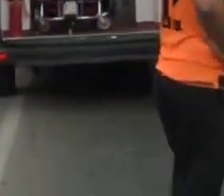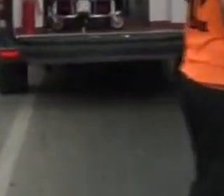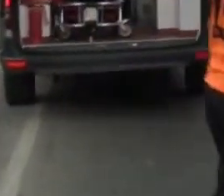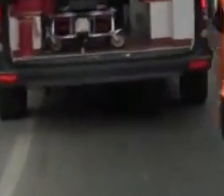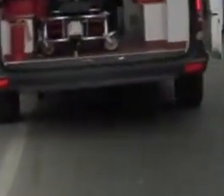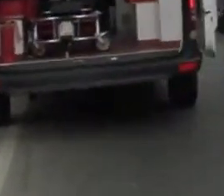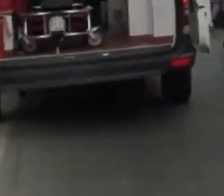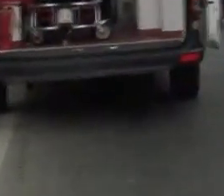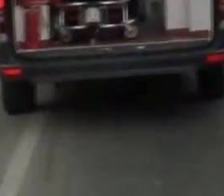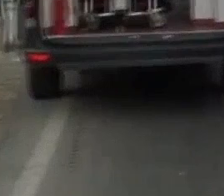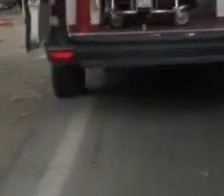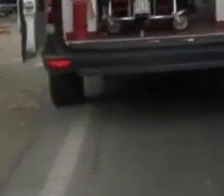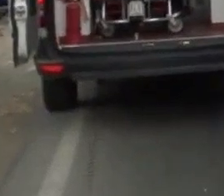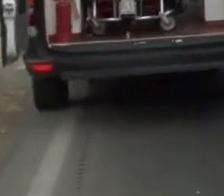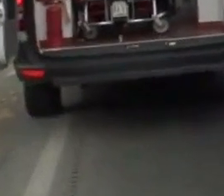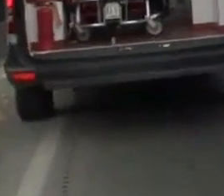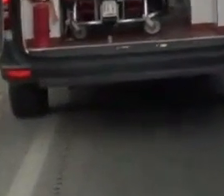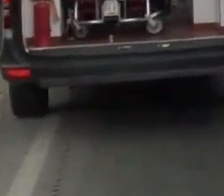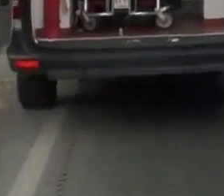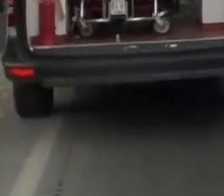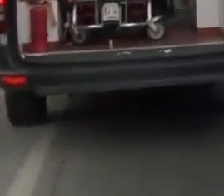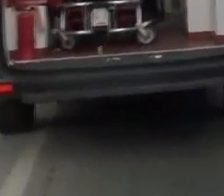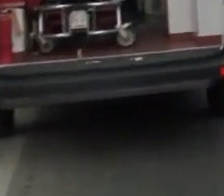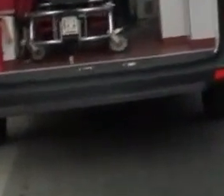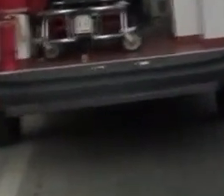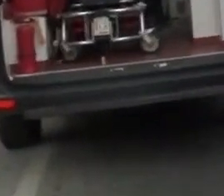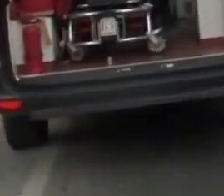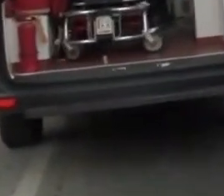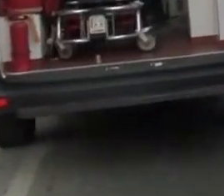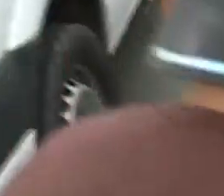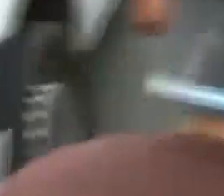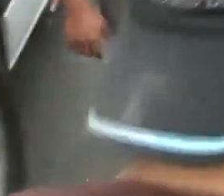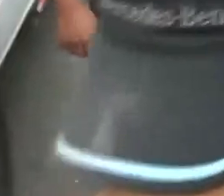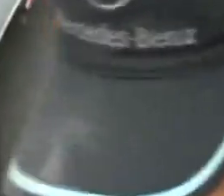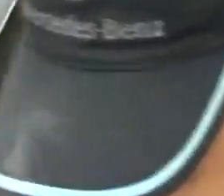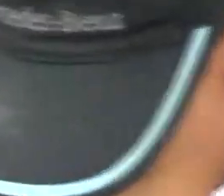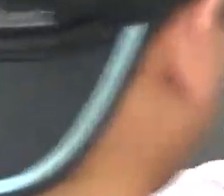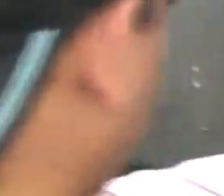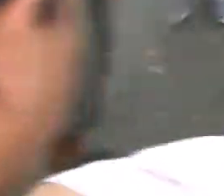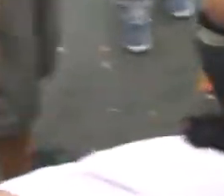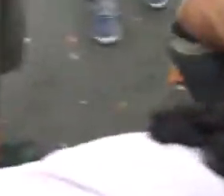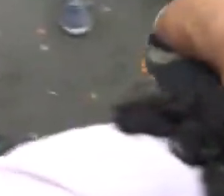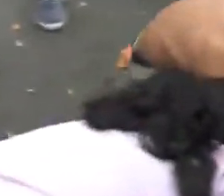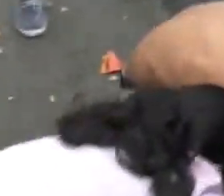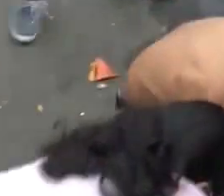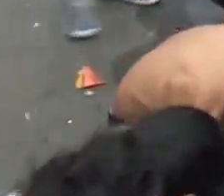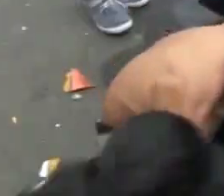En la vía Babahoyo, Febres Cordero, un hombre de 43 años resultó herido cuando